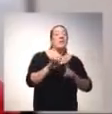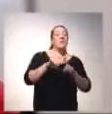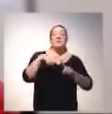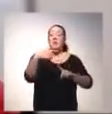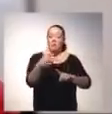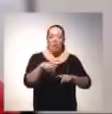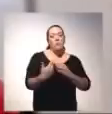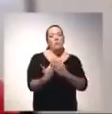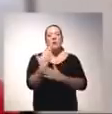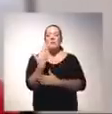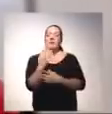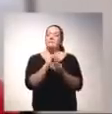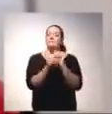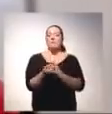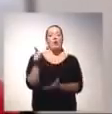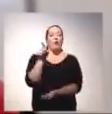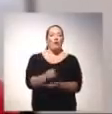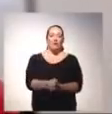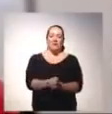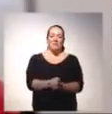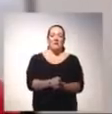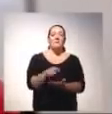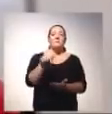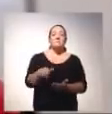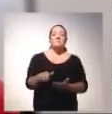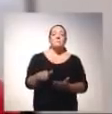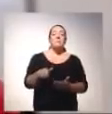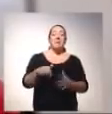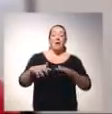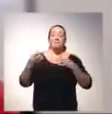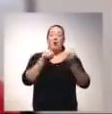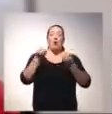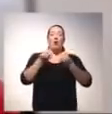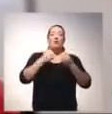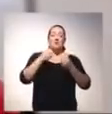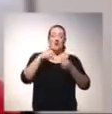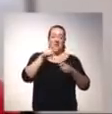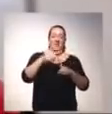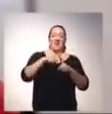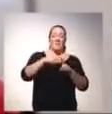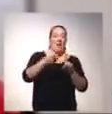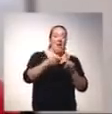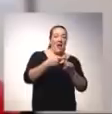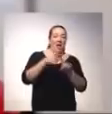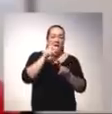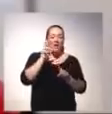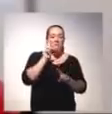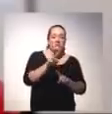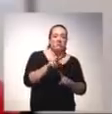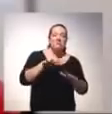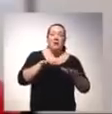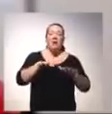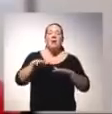esta mañana, de manera que el media móvil de 24 horas se encuentra en niveles muy desfavorables y